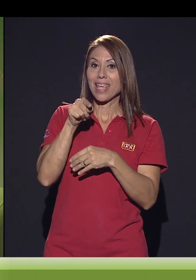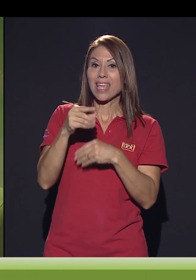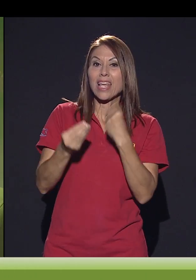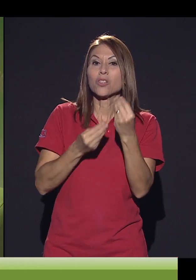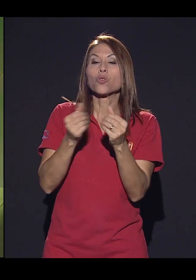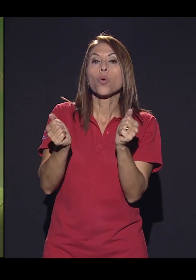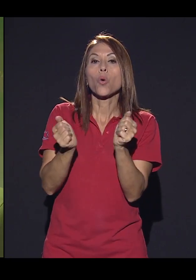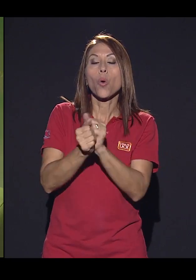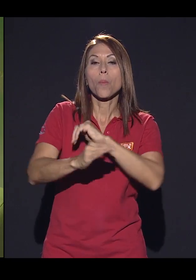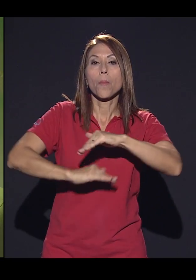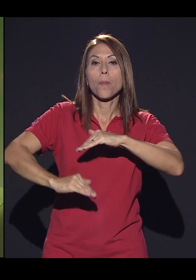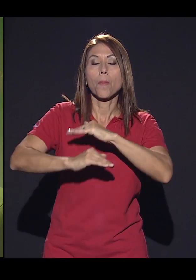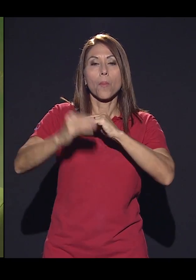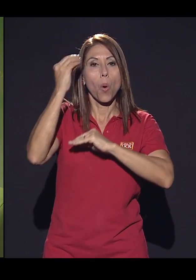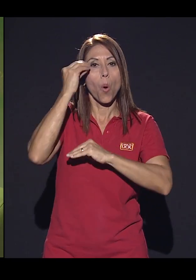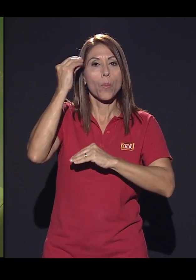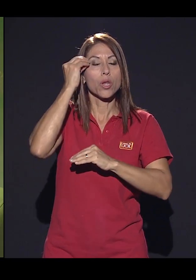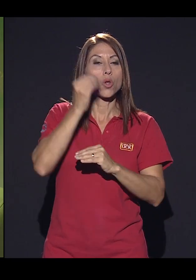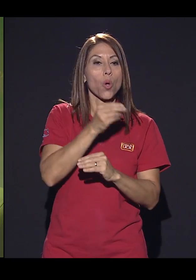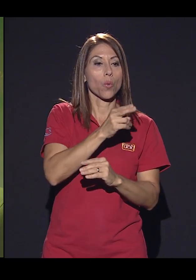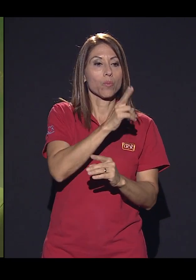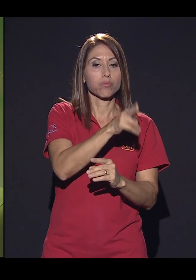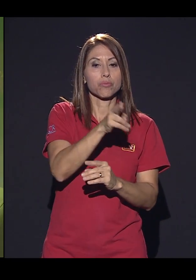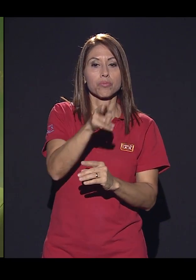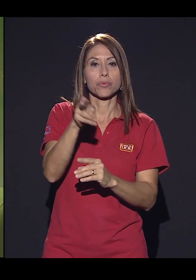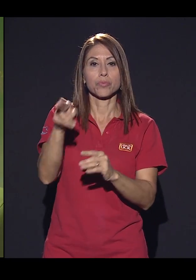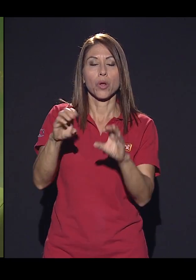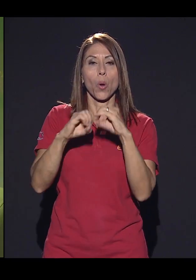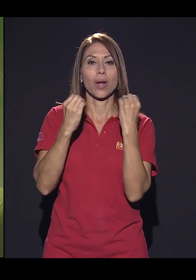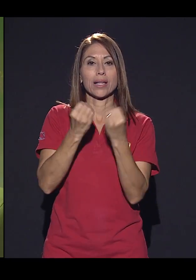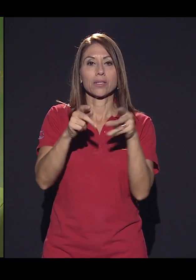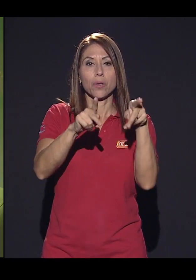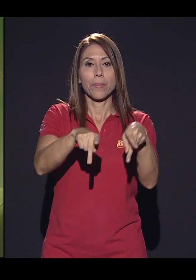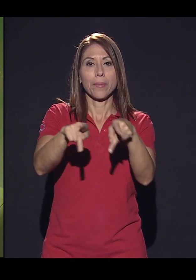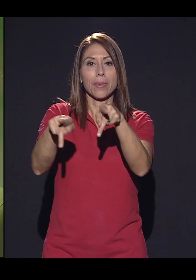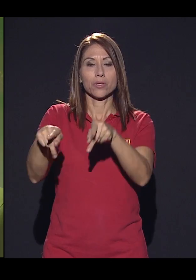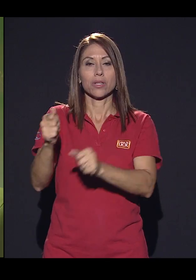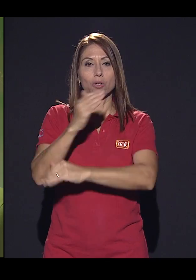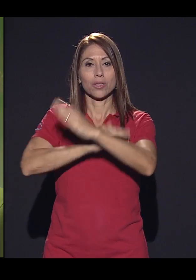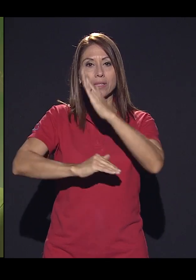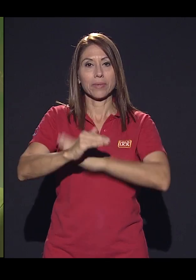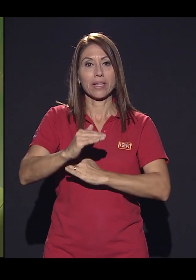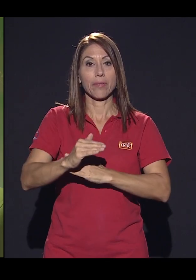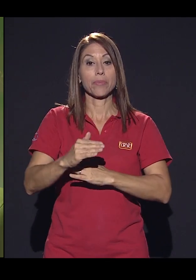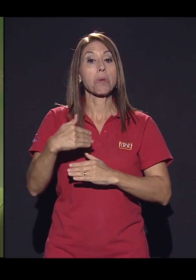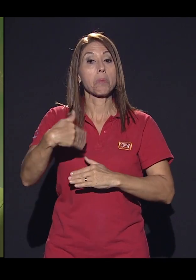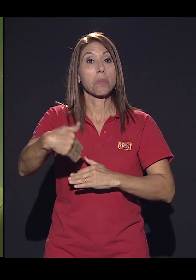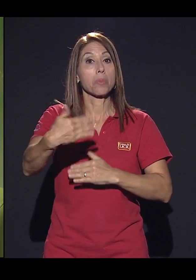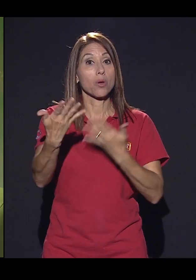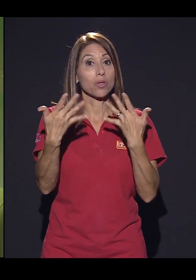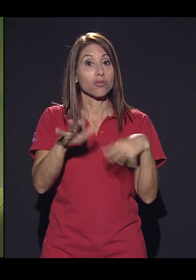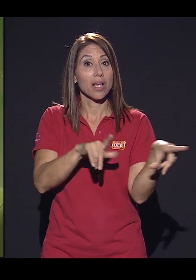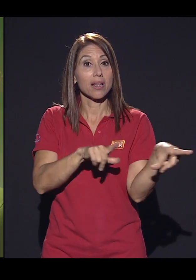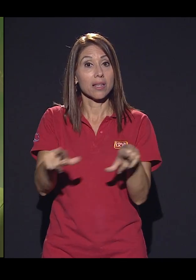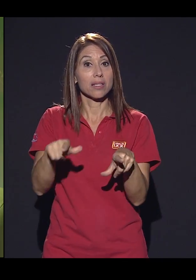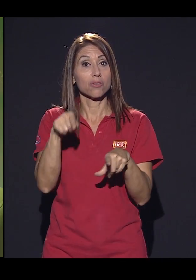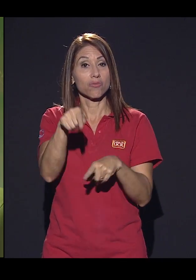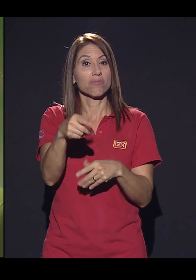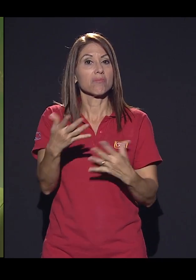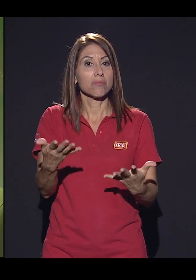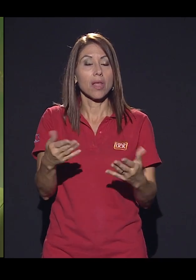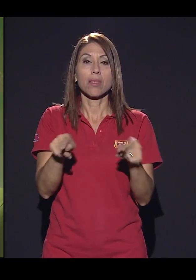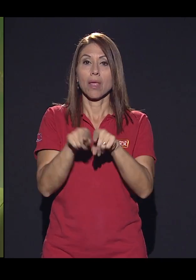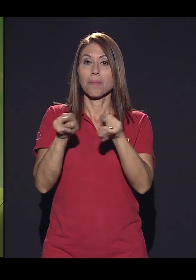a partir de la opinión de las organizaciones de personas con discapacidad. En cuanto esté ya listo este mecanismo, también es importante